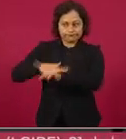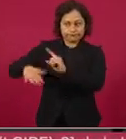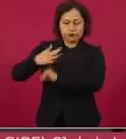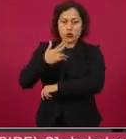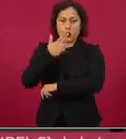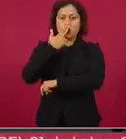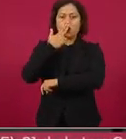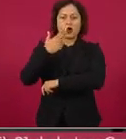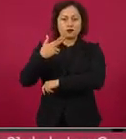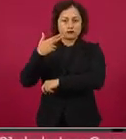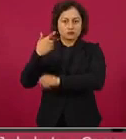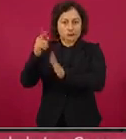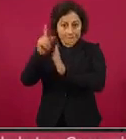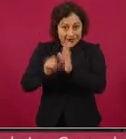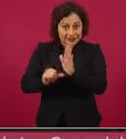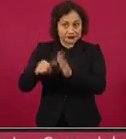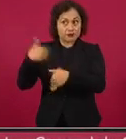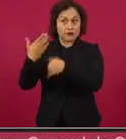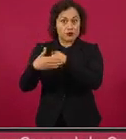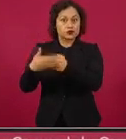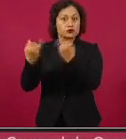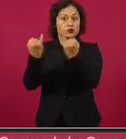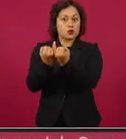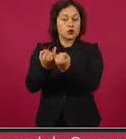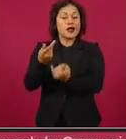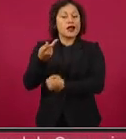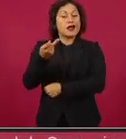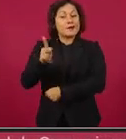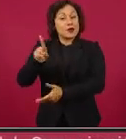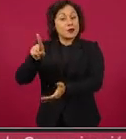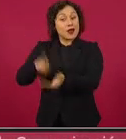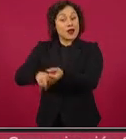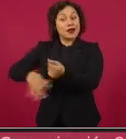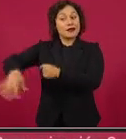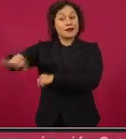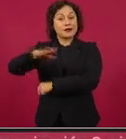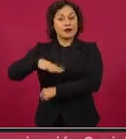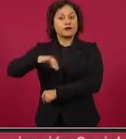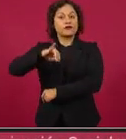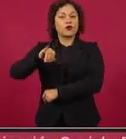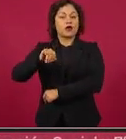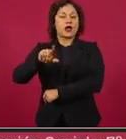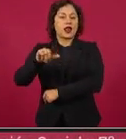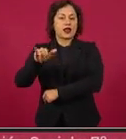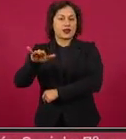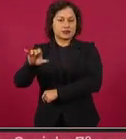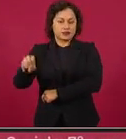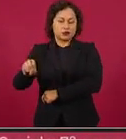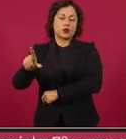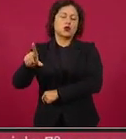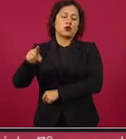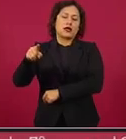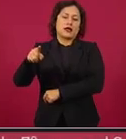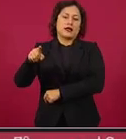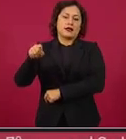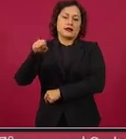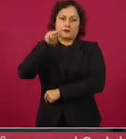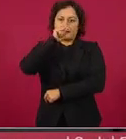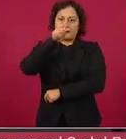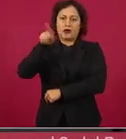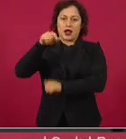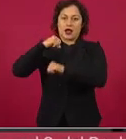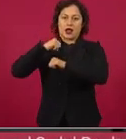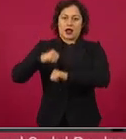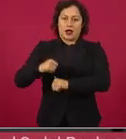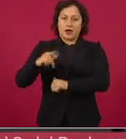hay funcionarios de la delegación Jalisco, y quiero subrayarlo, de la